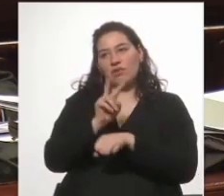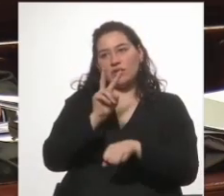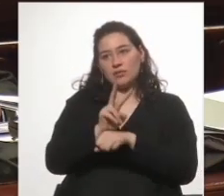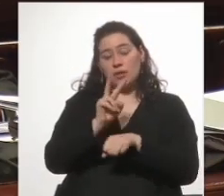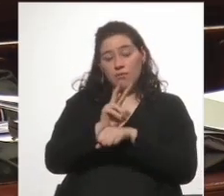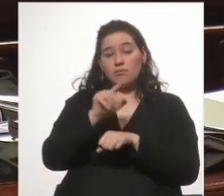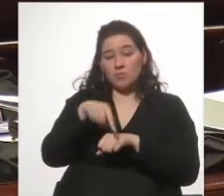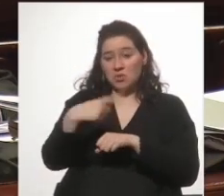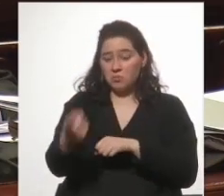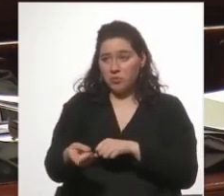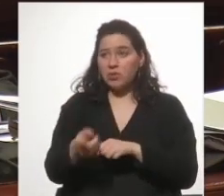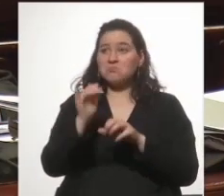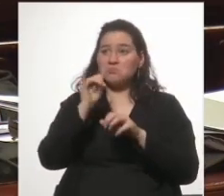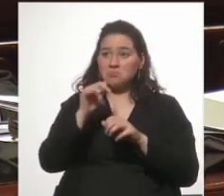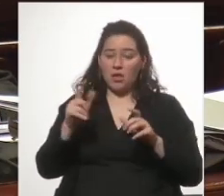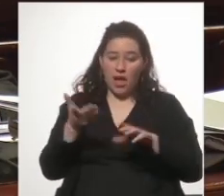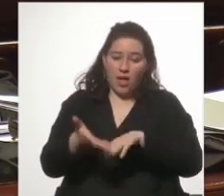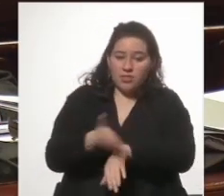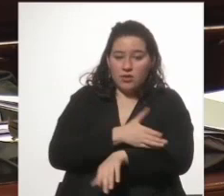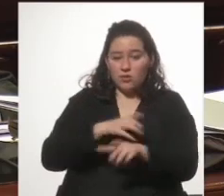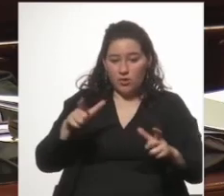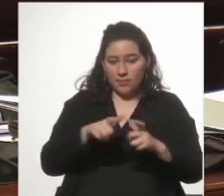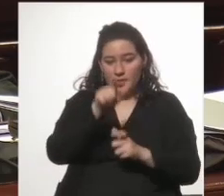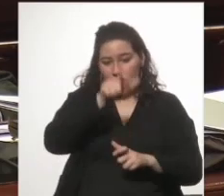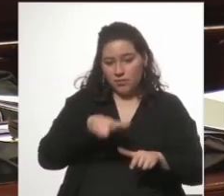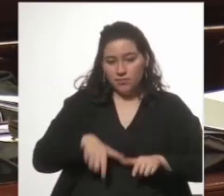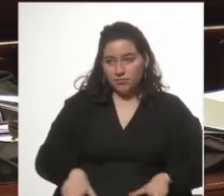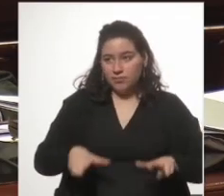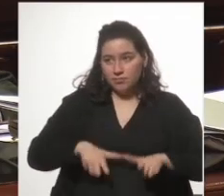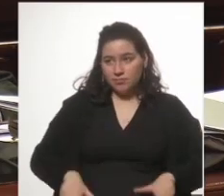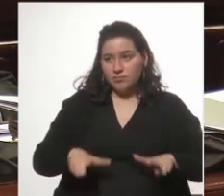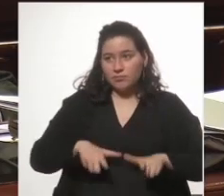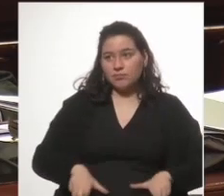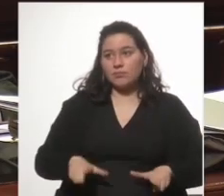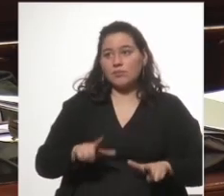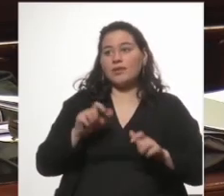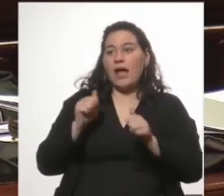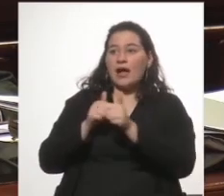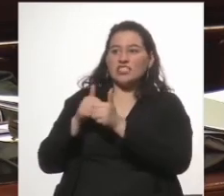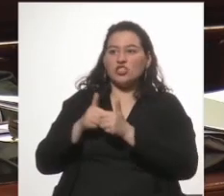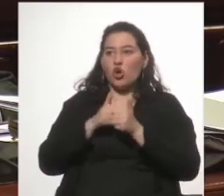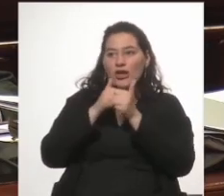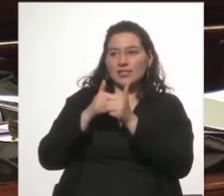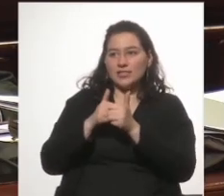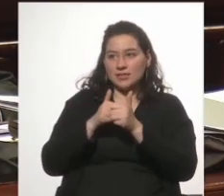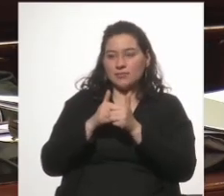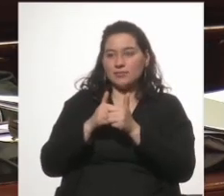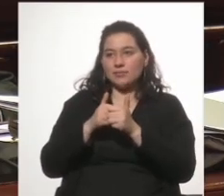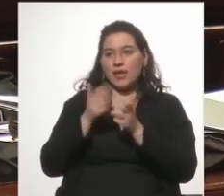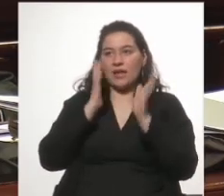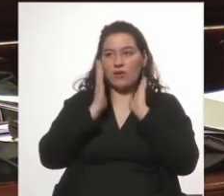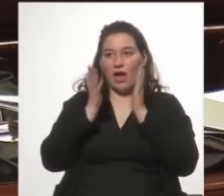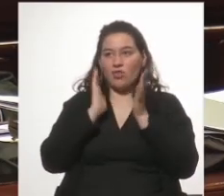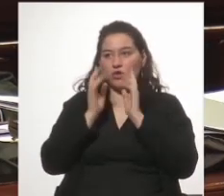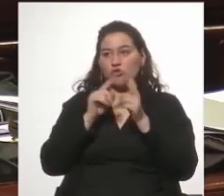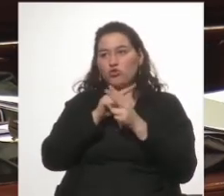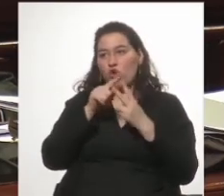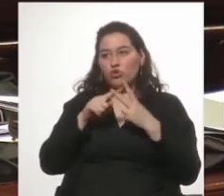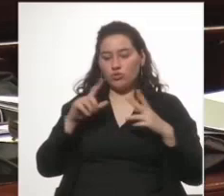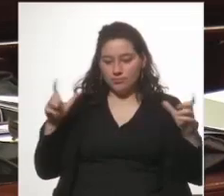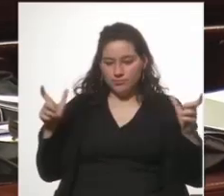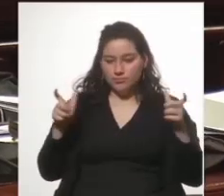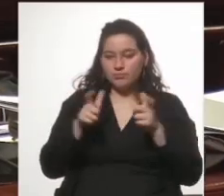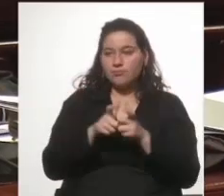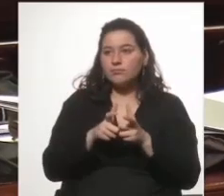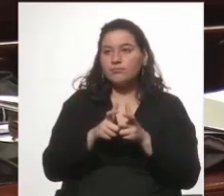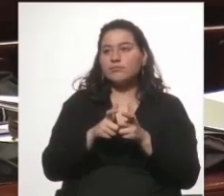fallo del tribunal previa reunión del ministro de Defensa Nacional Jorge Menéndez y sus asesores, doctores Alfredo Maeso y Josefina Nogueira,